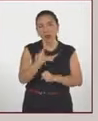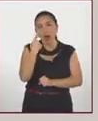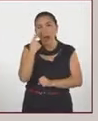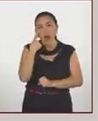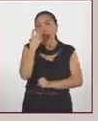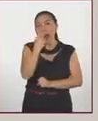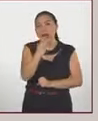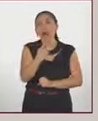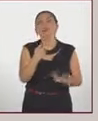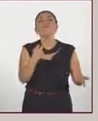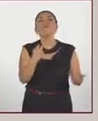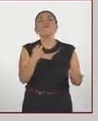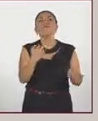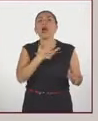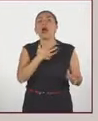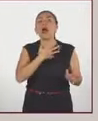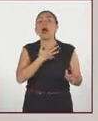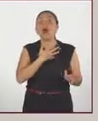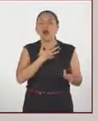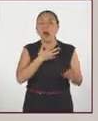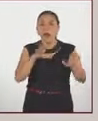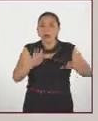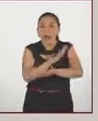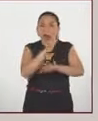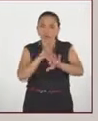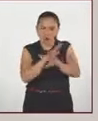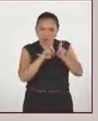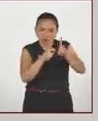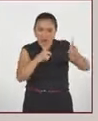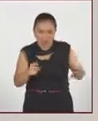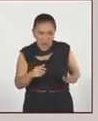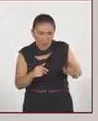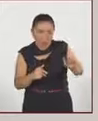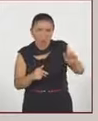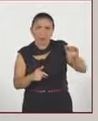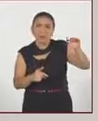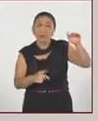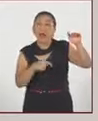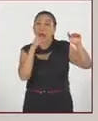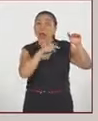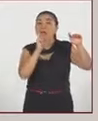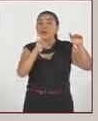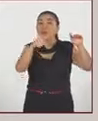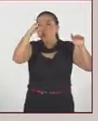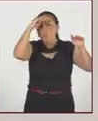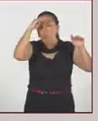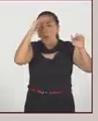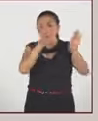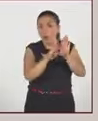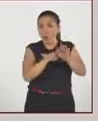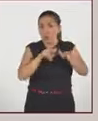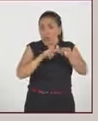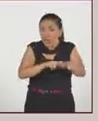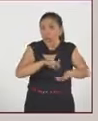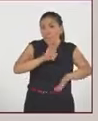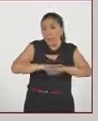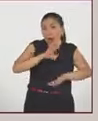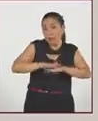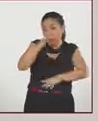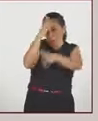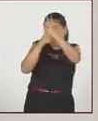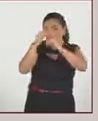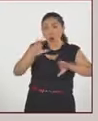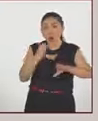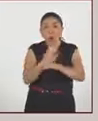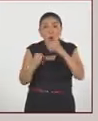estas hitos del desarrollo que se han ido obteniendo, no es que se vayan a seguir aprendiendo nuevas cosas, sino